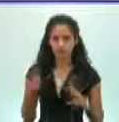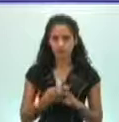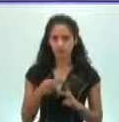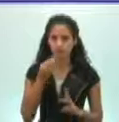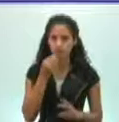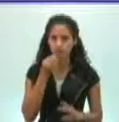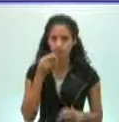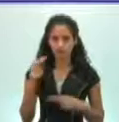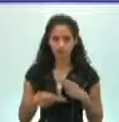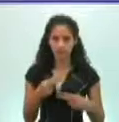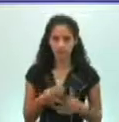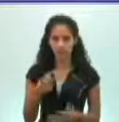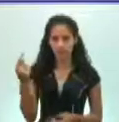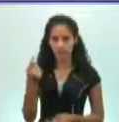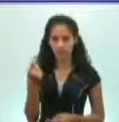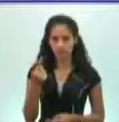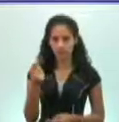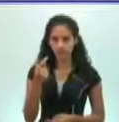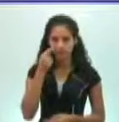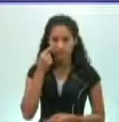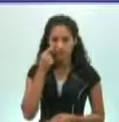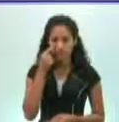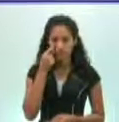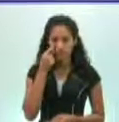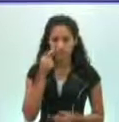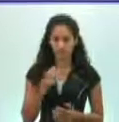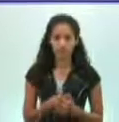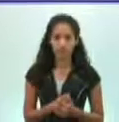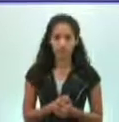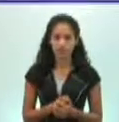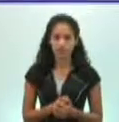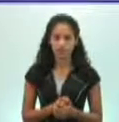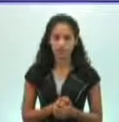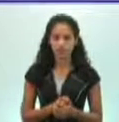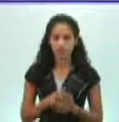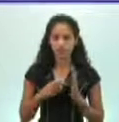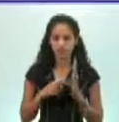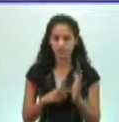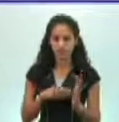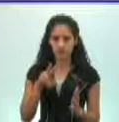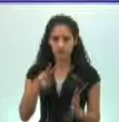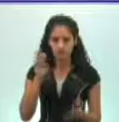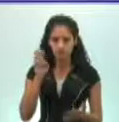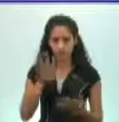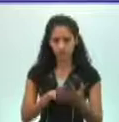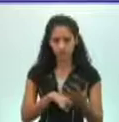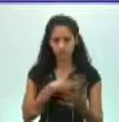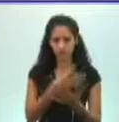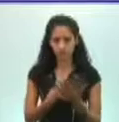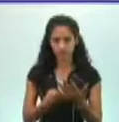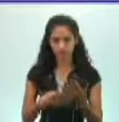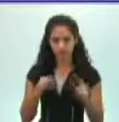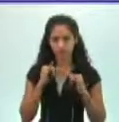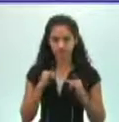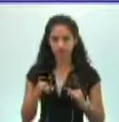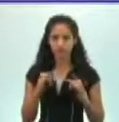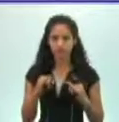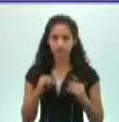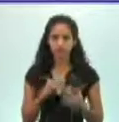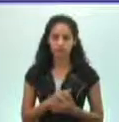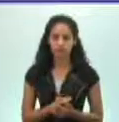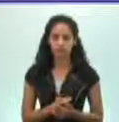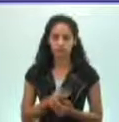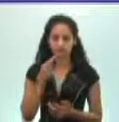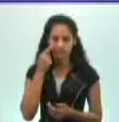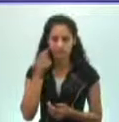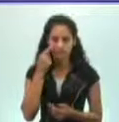realizar. Lo primero que debes tener en cuenta es que te presento nuevamente los datos, pero en este caso en una tabla. Y